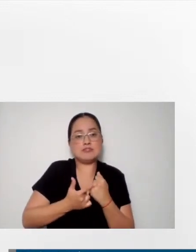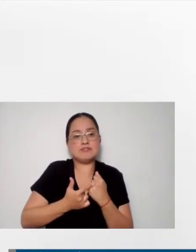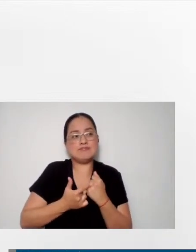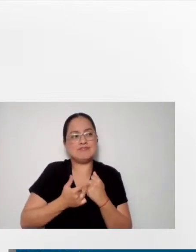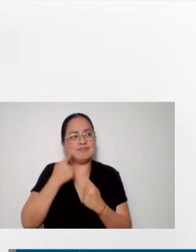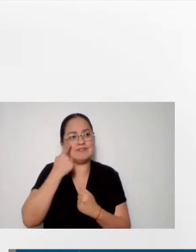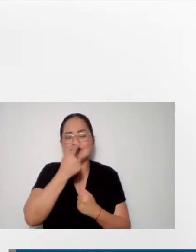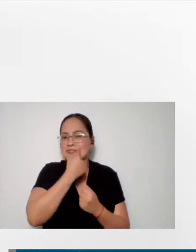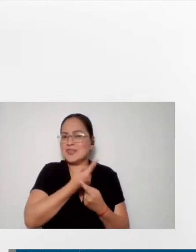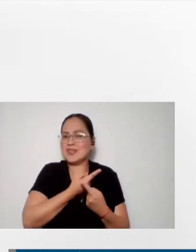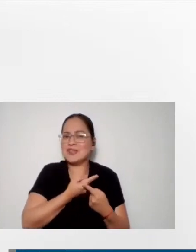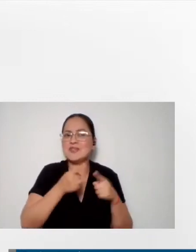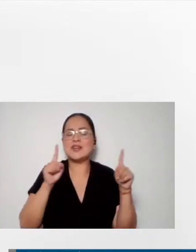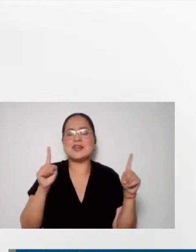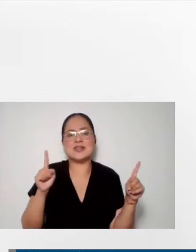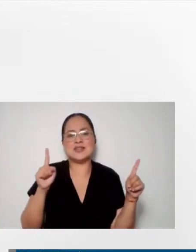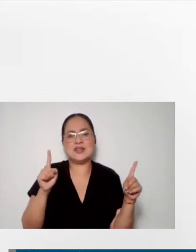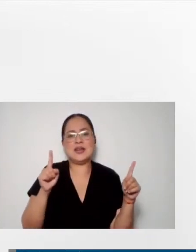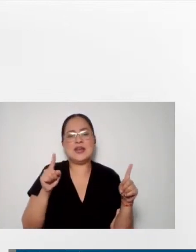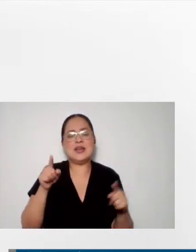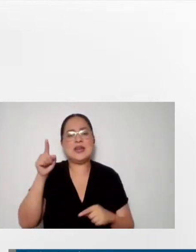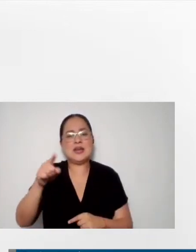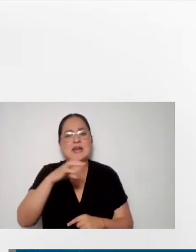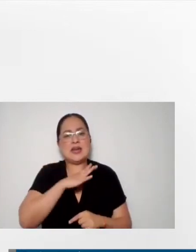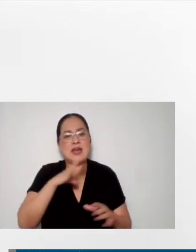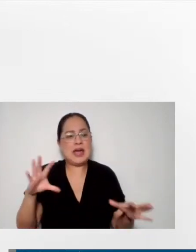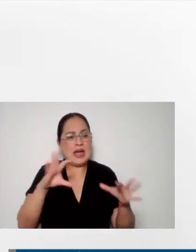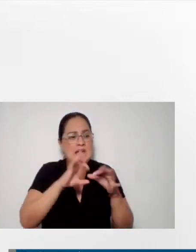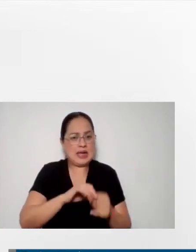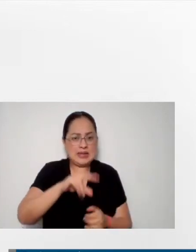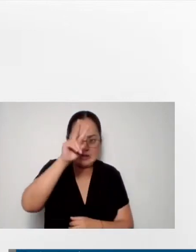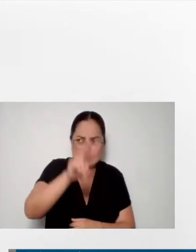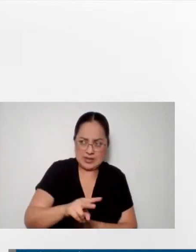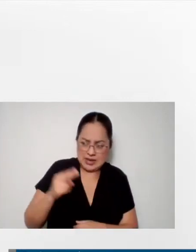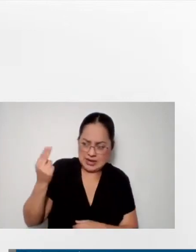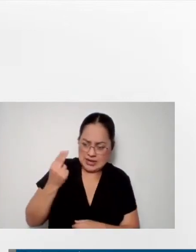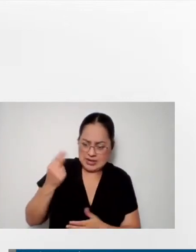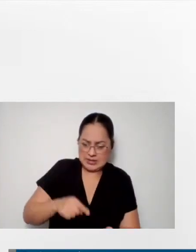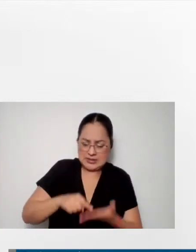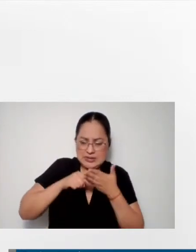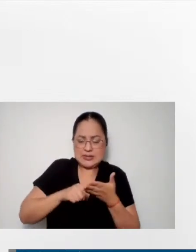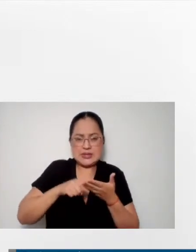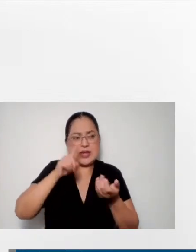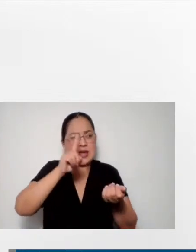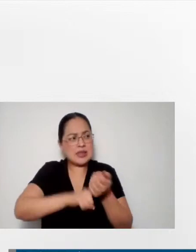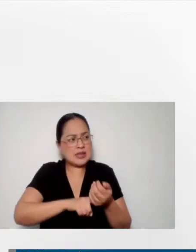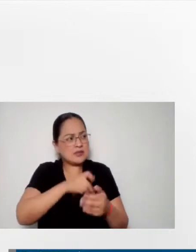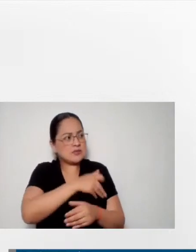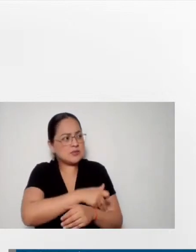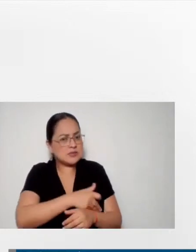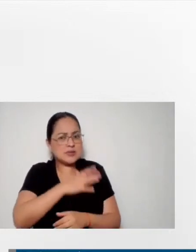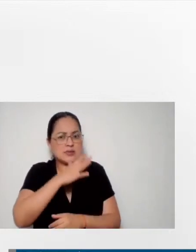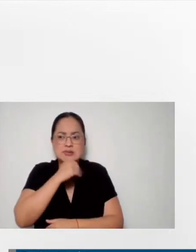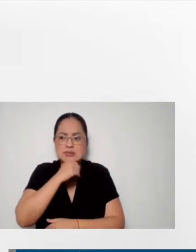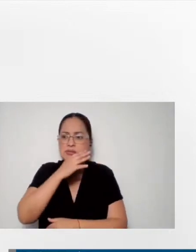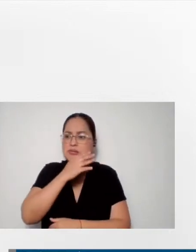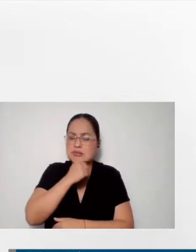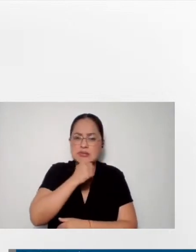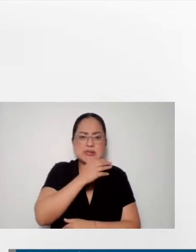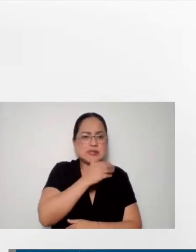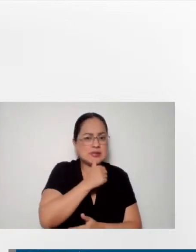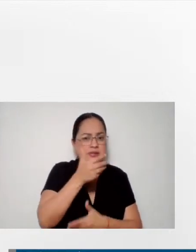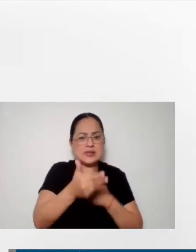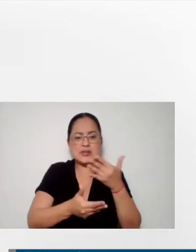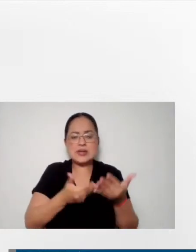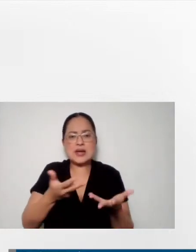Quien nos tiene que demostrar que hay un estado de necesidad, que hay un entroncamiento familiar, la capacidad, digamos, en la que se